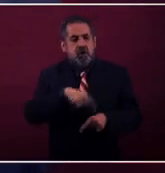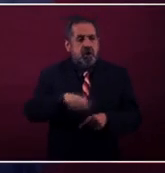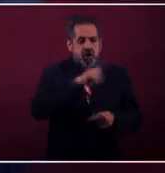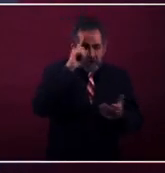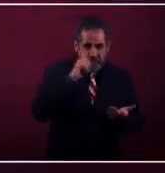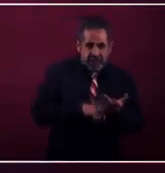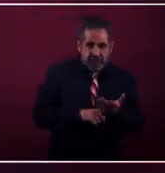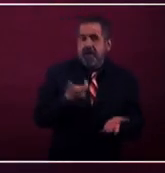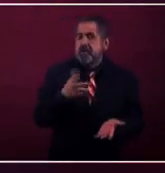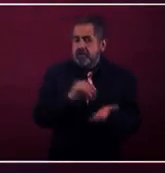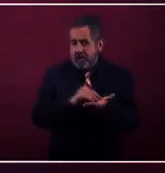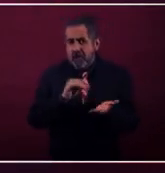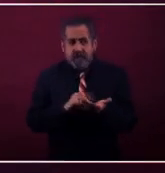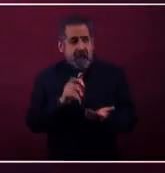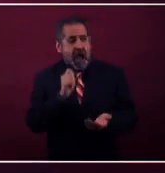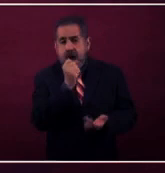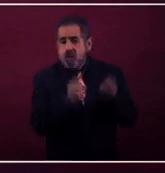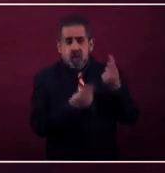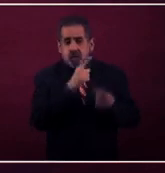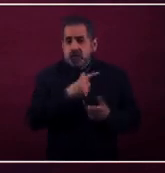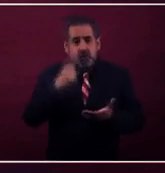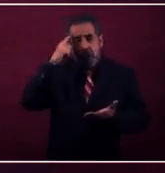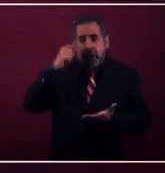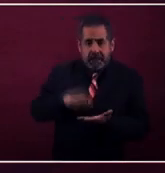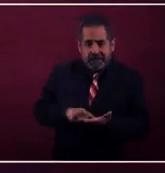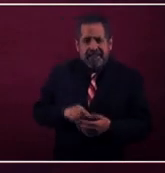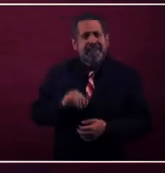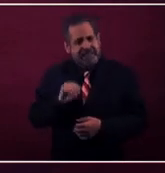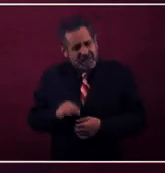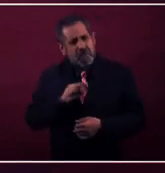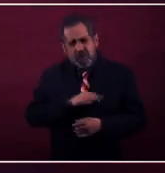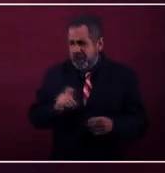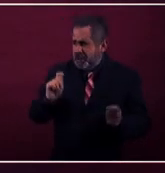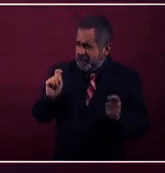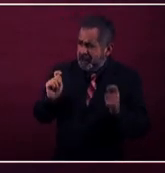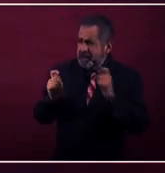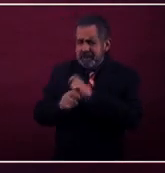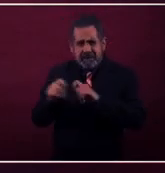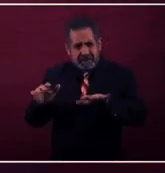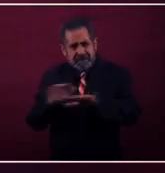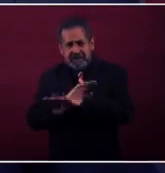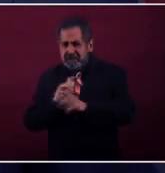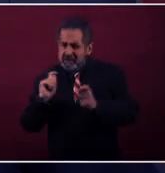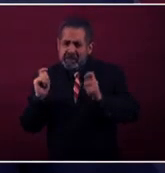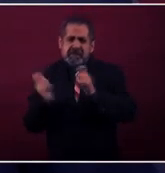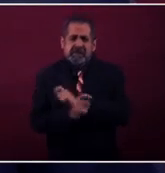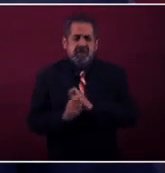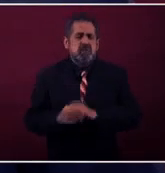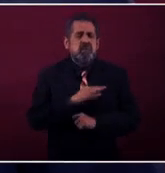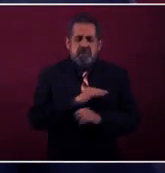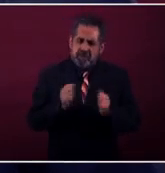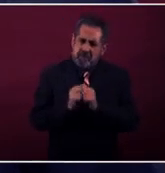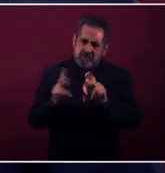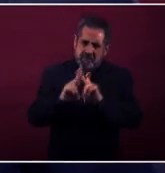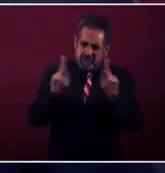algunos siguen sin creer, que se puede transformar de manera